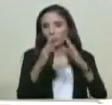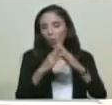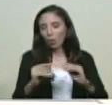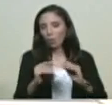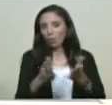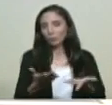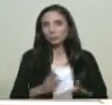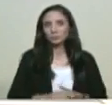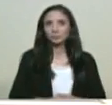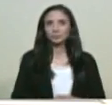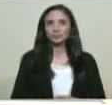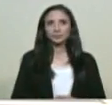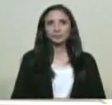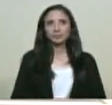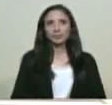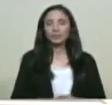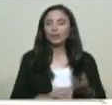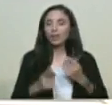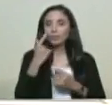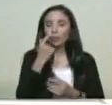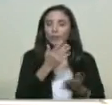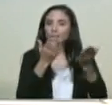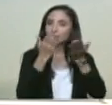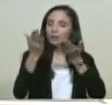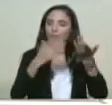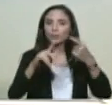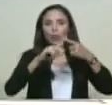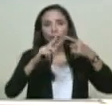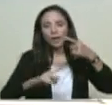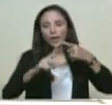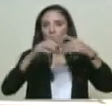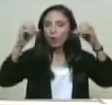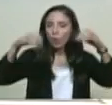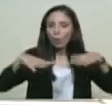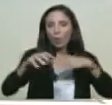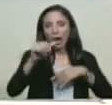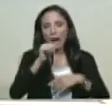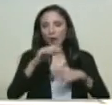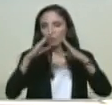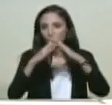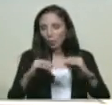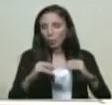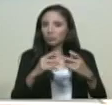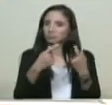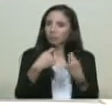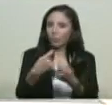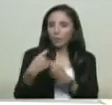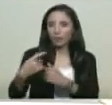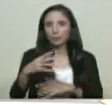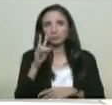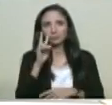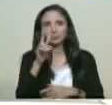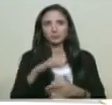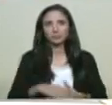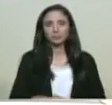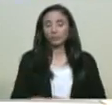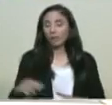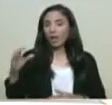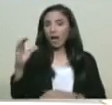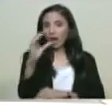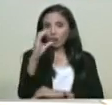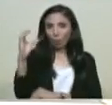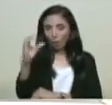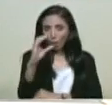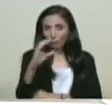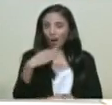y servicios, y estabilizar y que se le quemen los billetes que nos roban en Cúcuta. Juan Manuel Santos, se te van a quemar los billetes allí